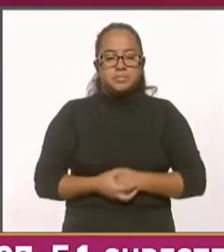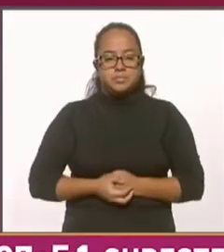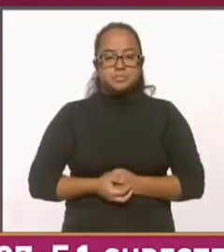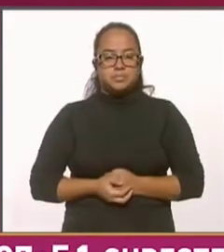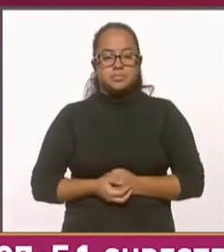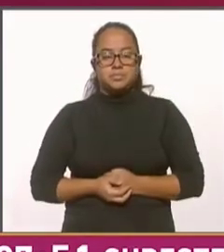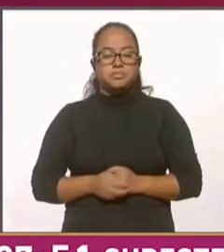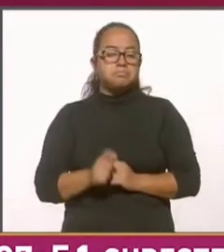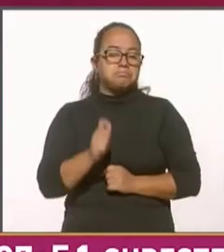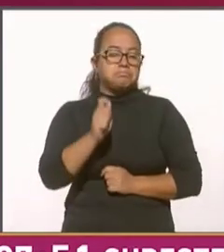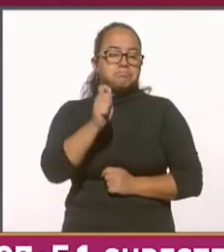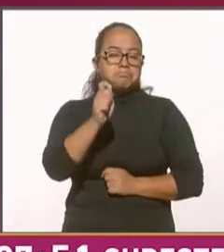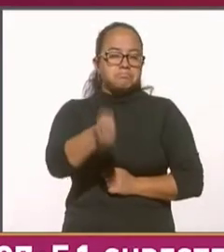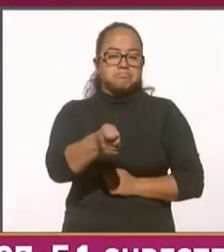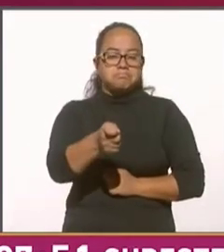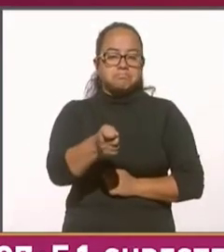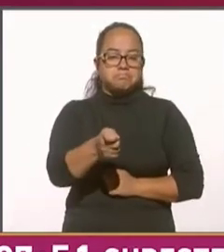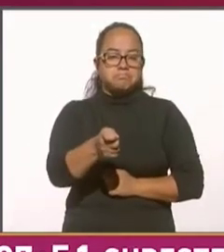de, digamos,